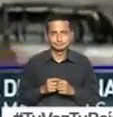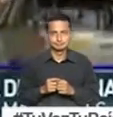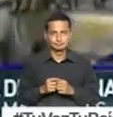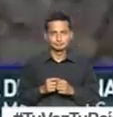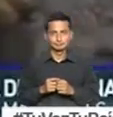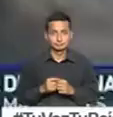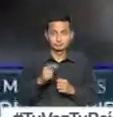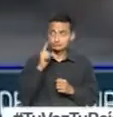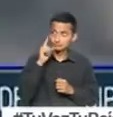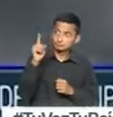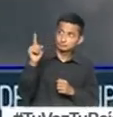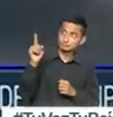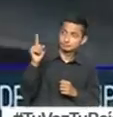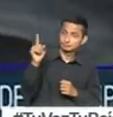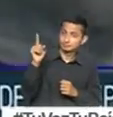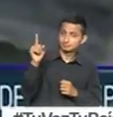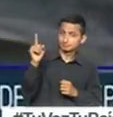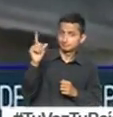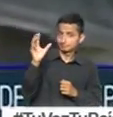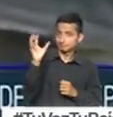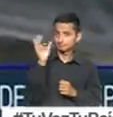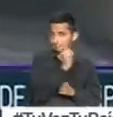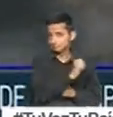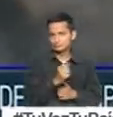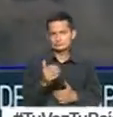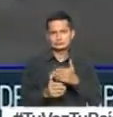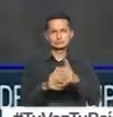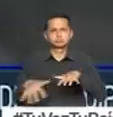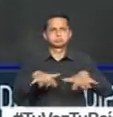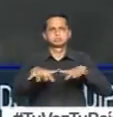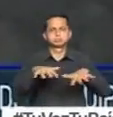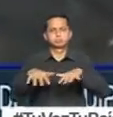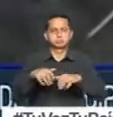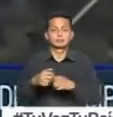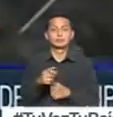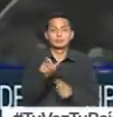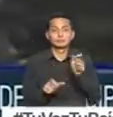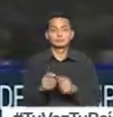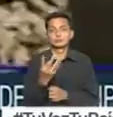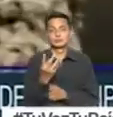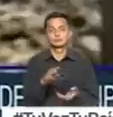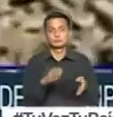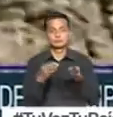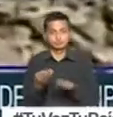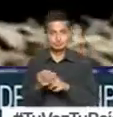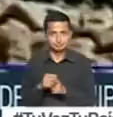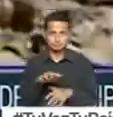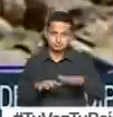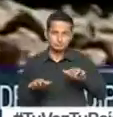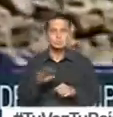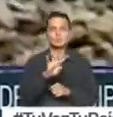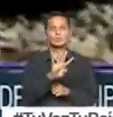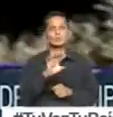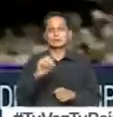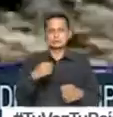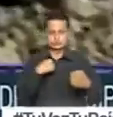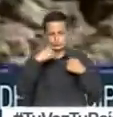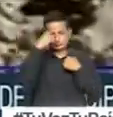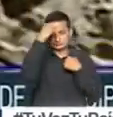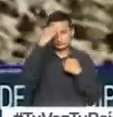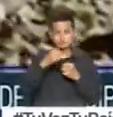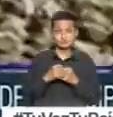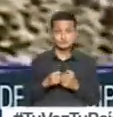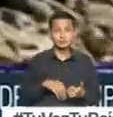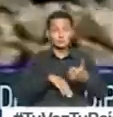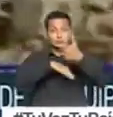Estas imágenes reflejan las consecuencias de ese sismo, donde 4 personas fallecieron y alrededor de 40 resultaron heridas.